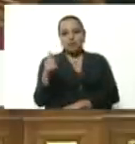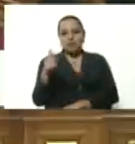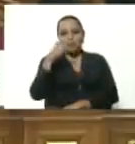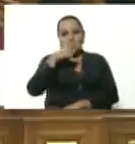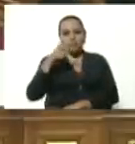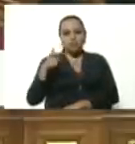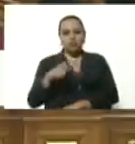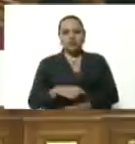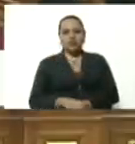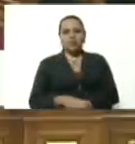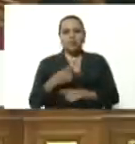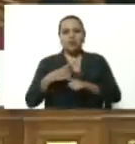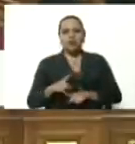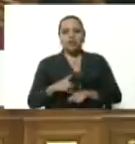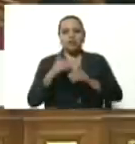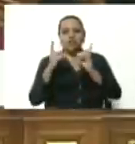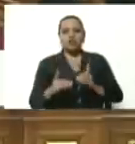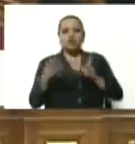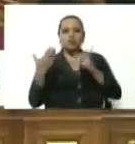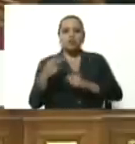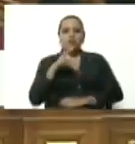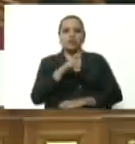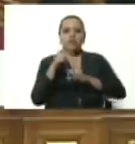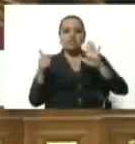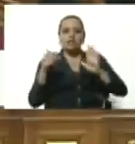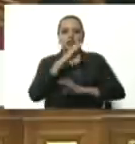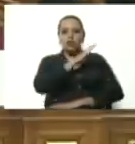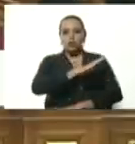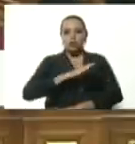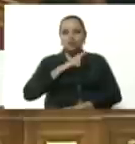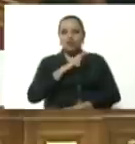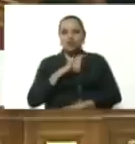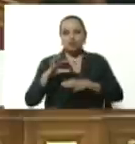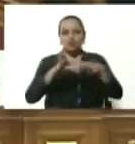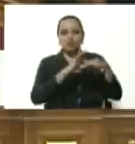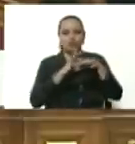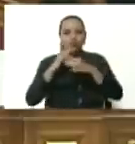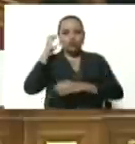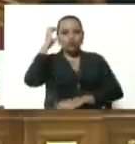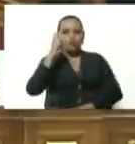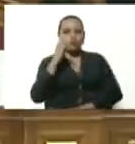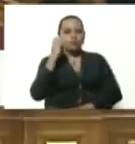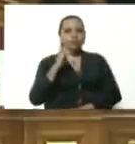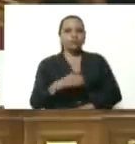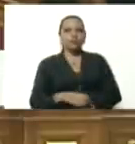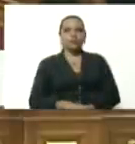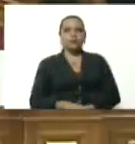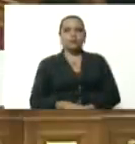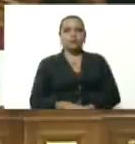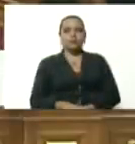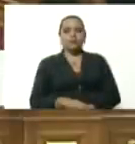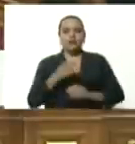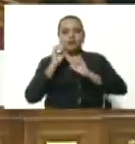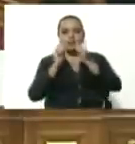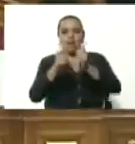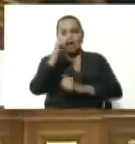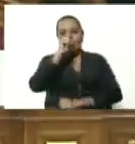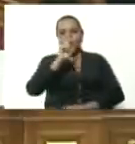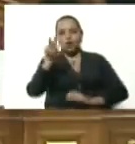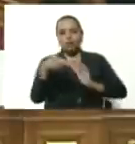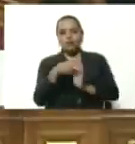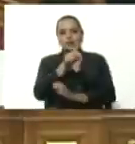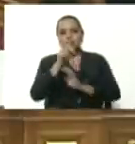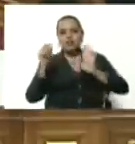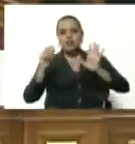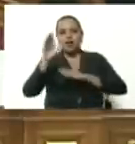pero es la decisión número 26 del Consejo de la Unión Europea desde el año 16 hasta el